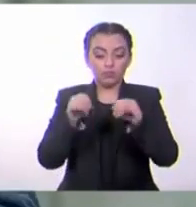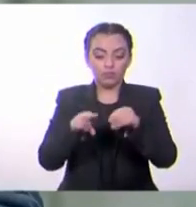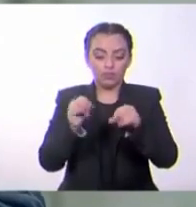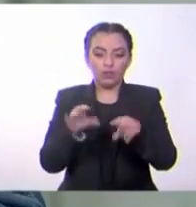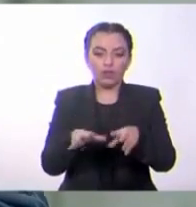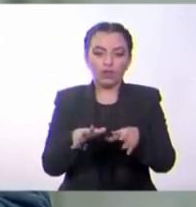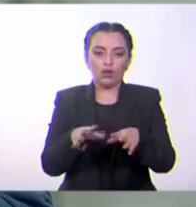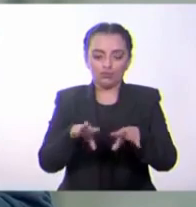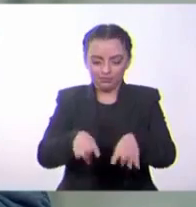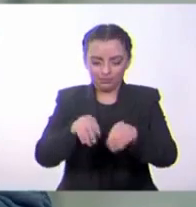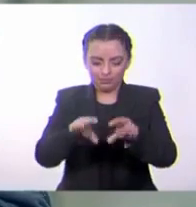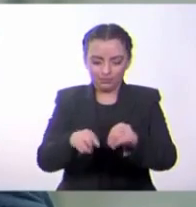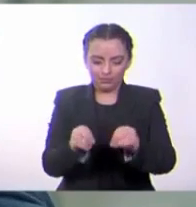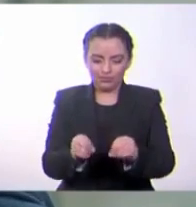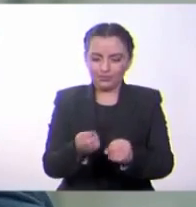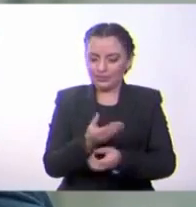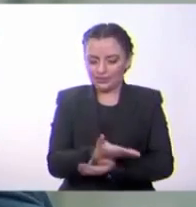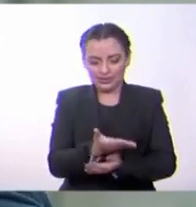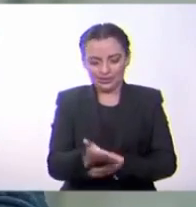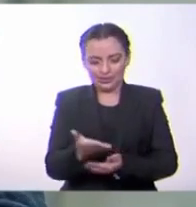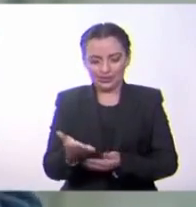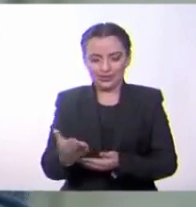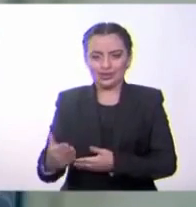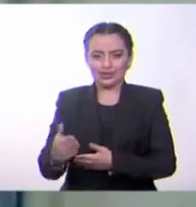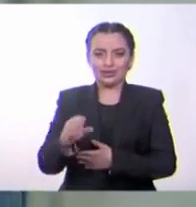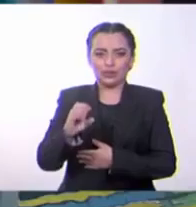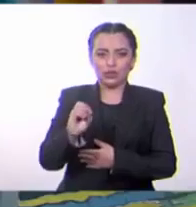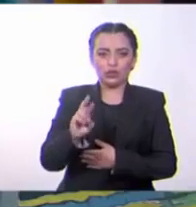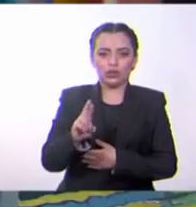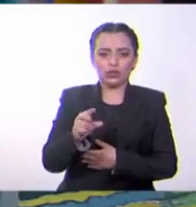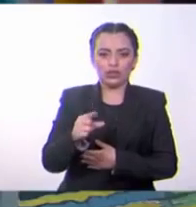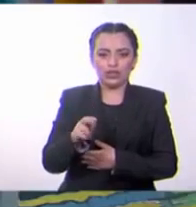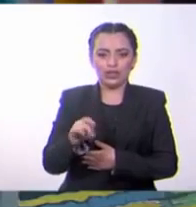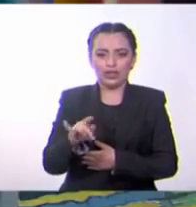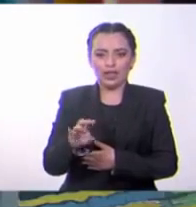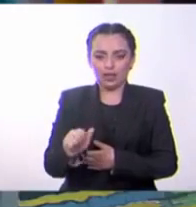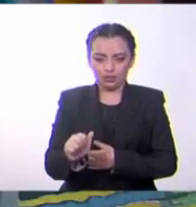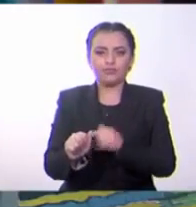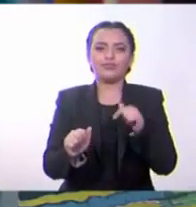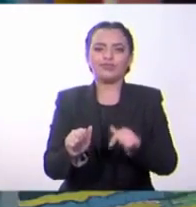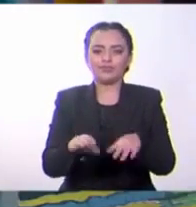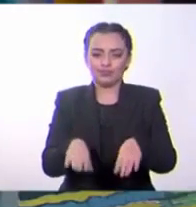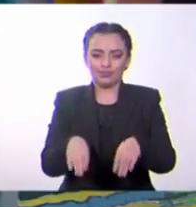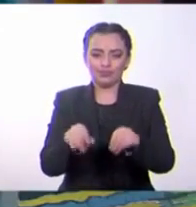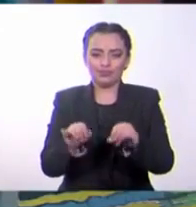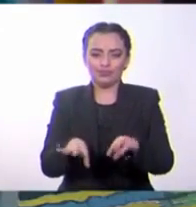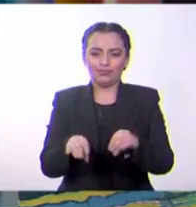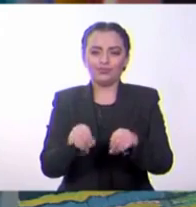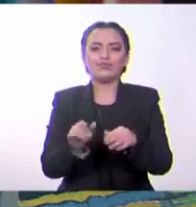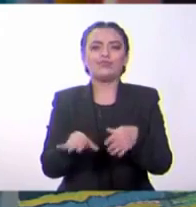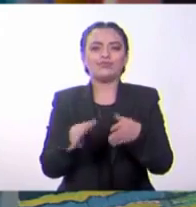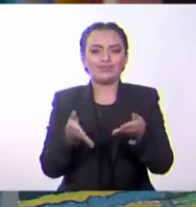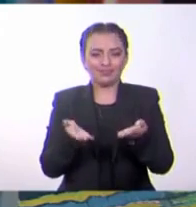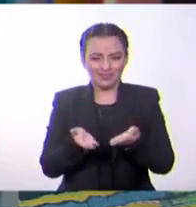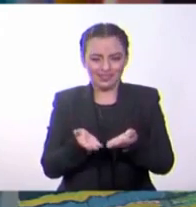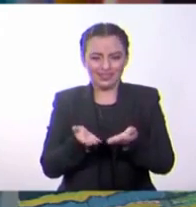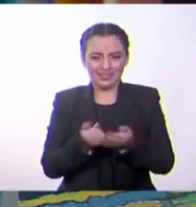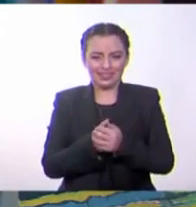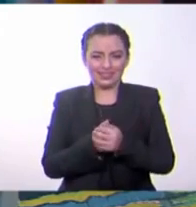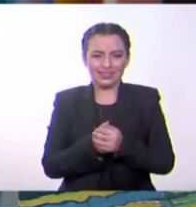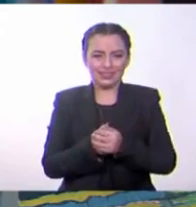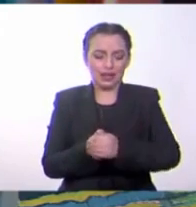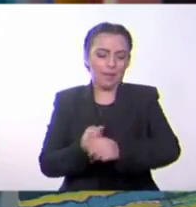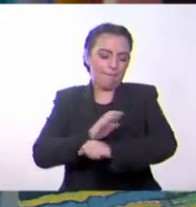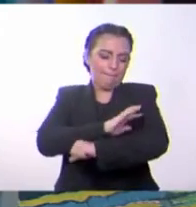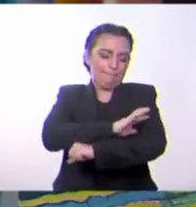materia orgánica. ¿Qué quiere decir esto? La materia orgánica es más que todo aportada por